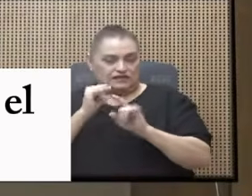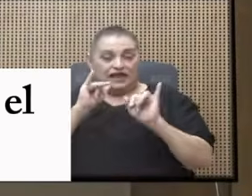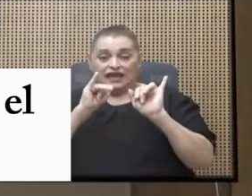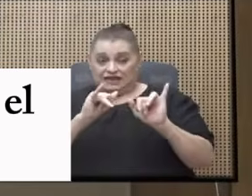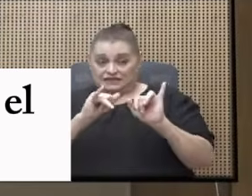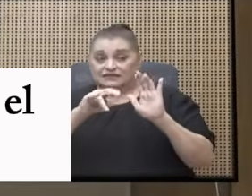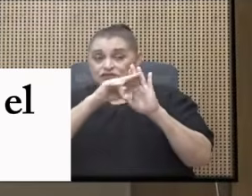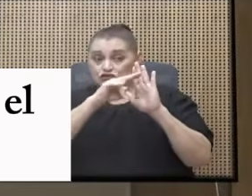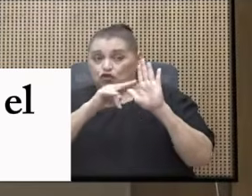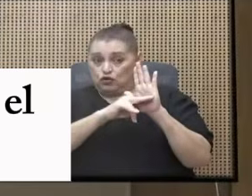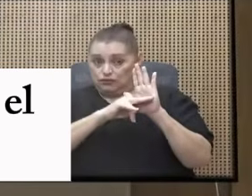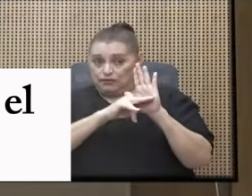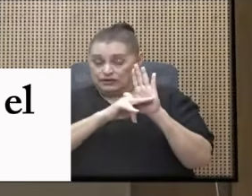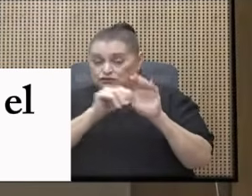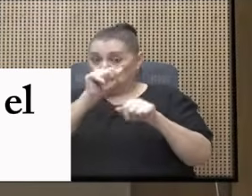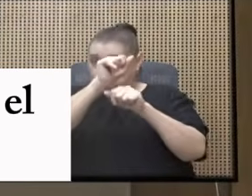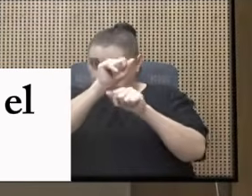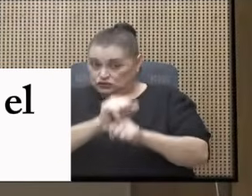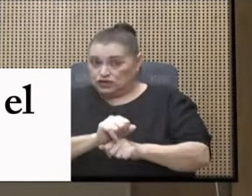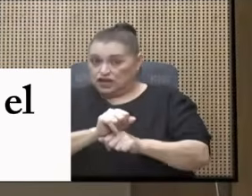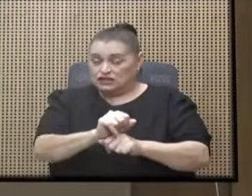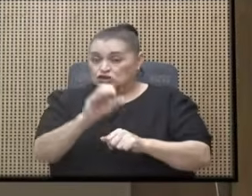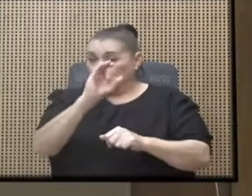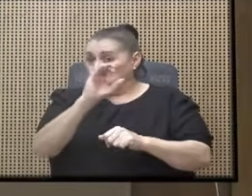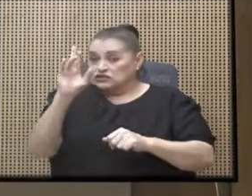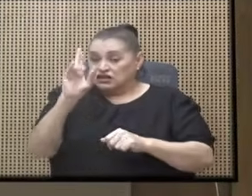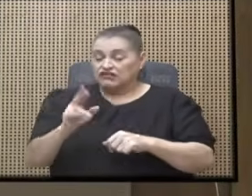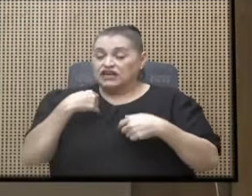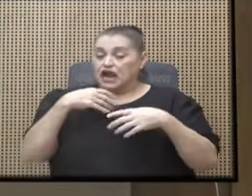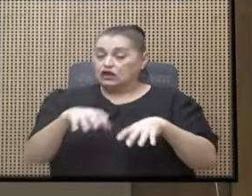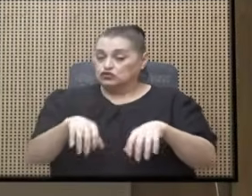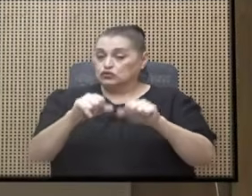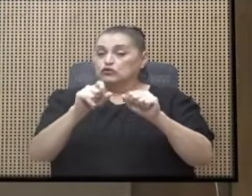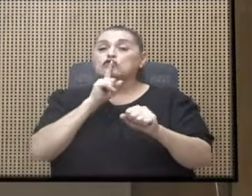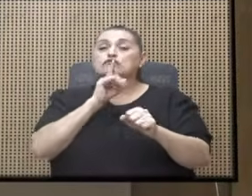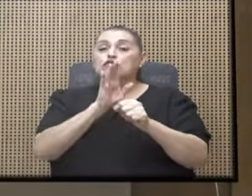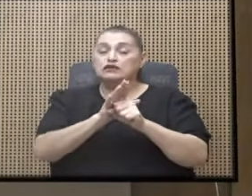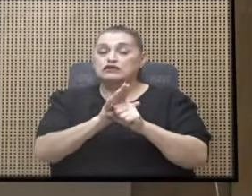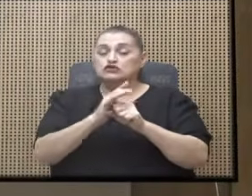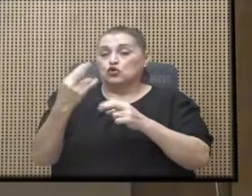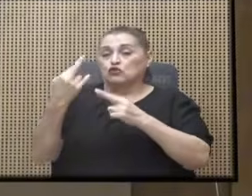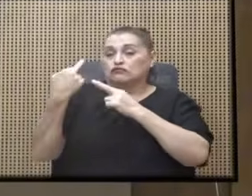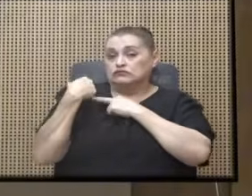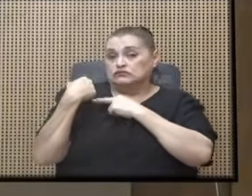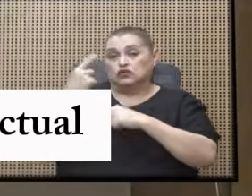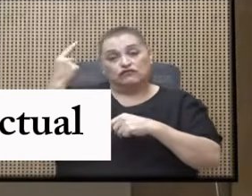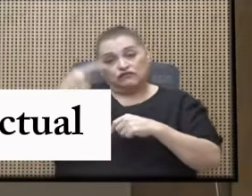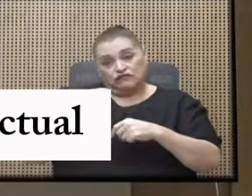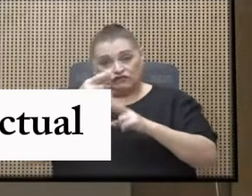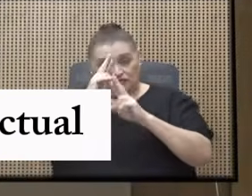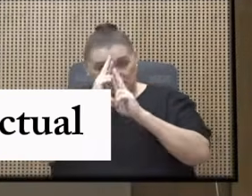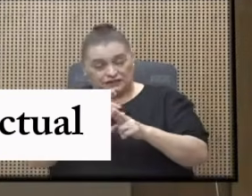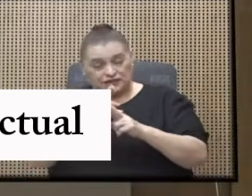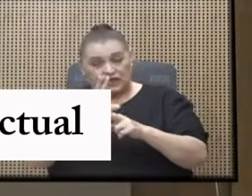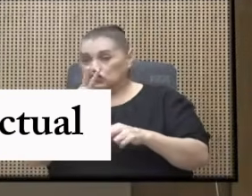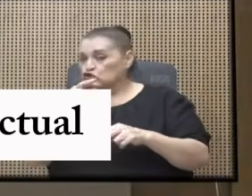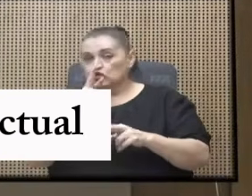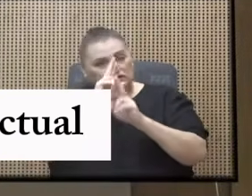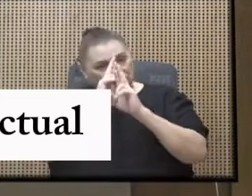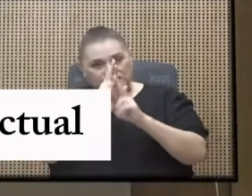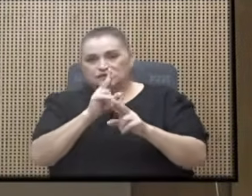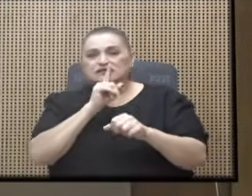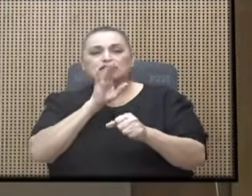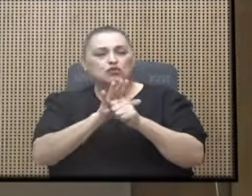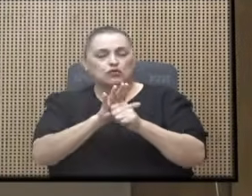normas convencionales que Costa Rica asumió el compromiso, la obligación de respetar, no se están respetando y cumpliendo con el